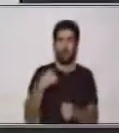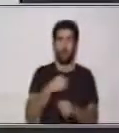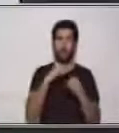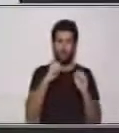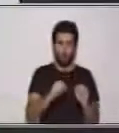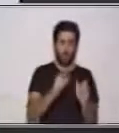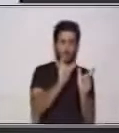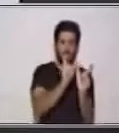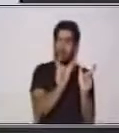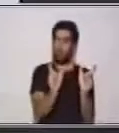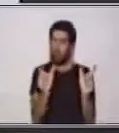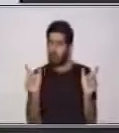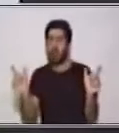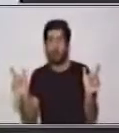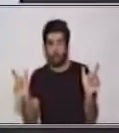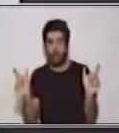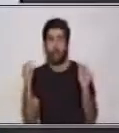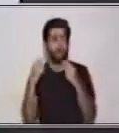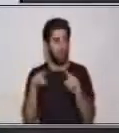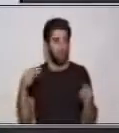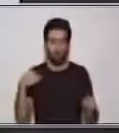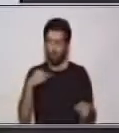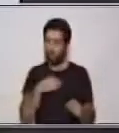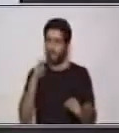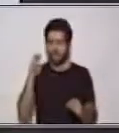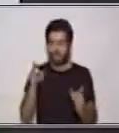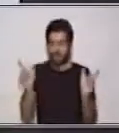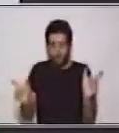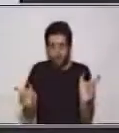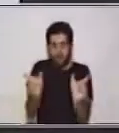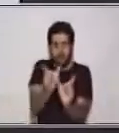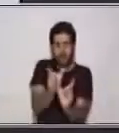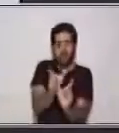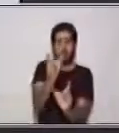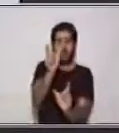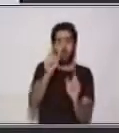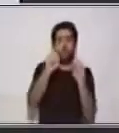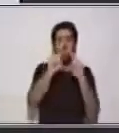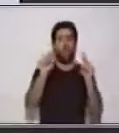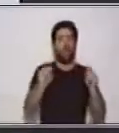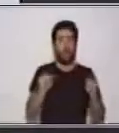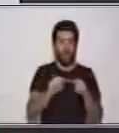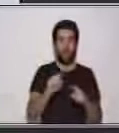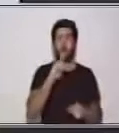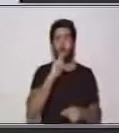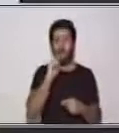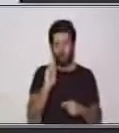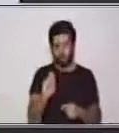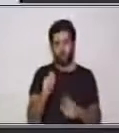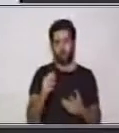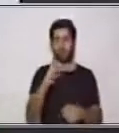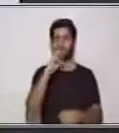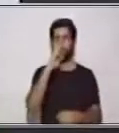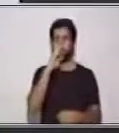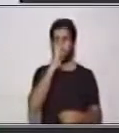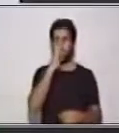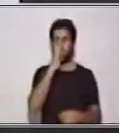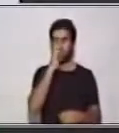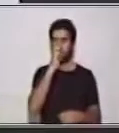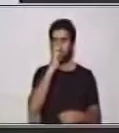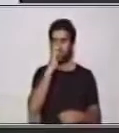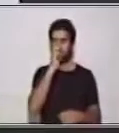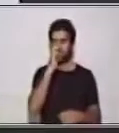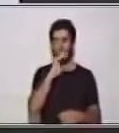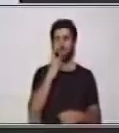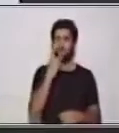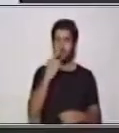línea, pero necesitamos formar la figura más cuadrada posible. Y entonces los he